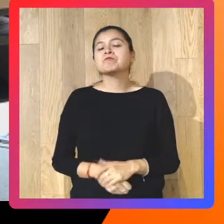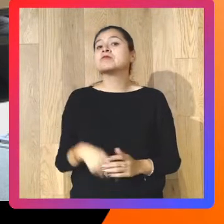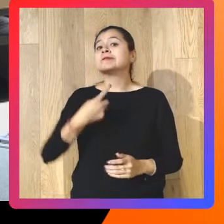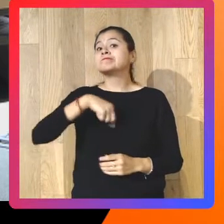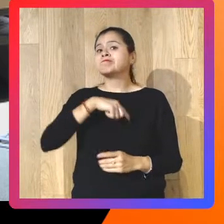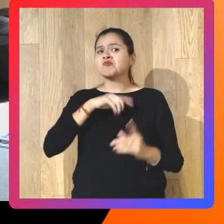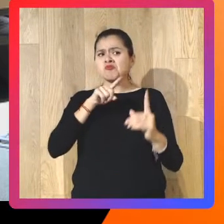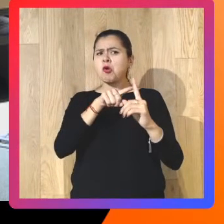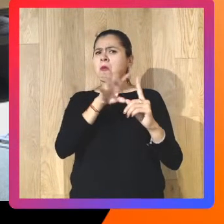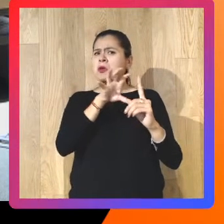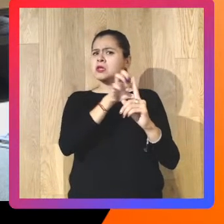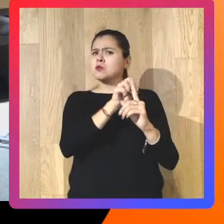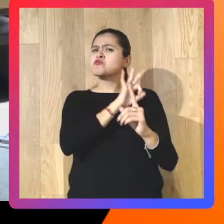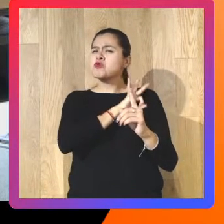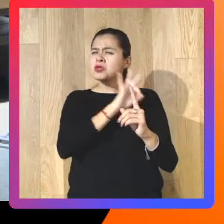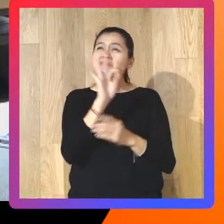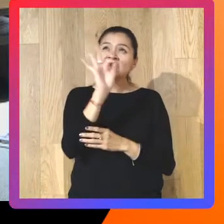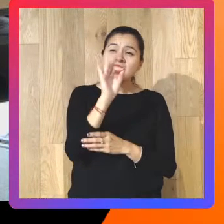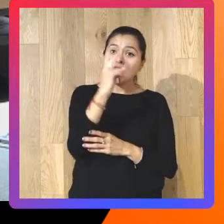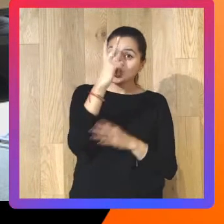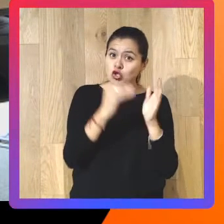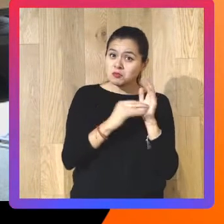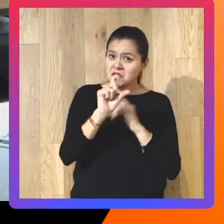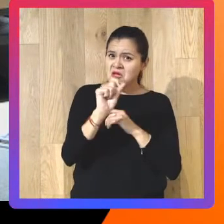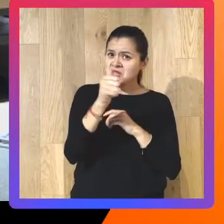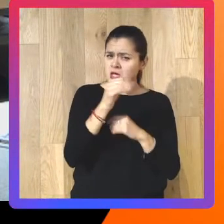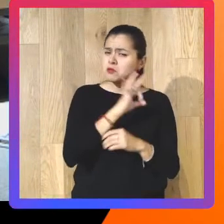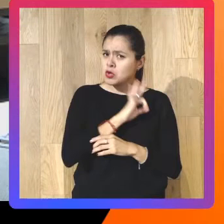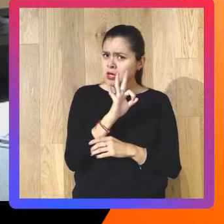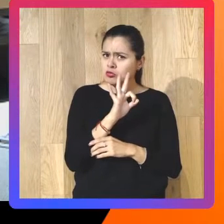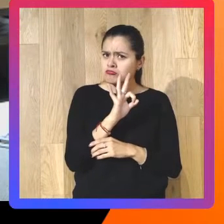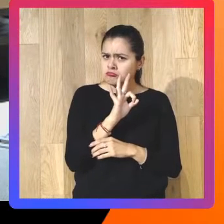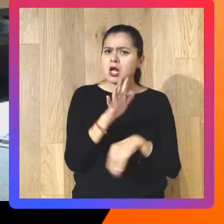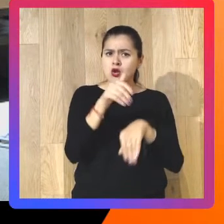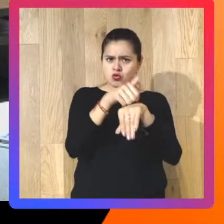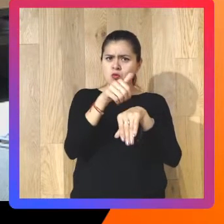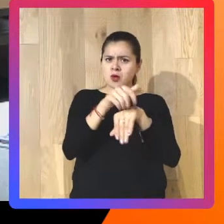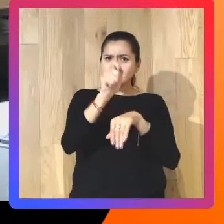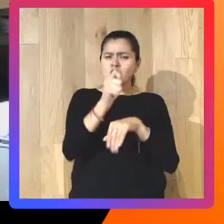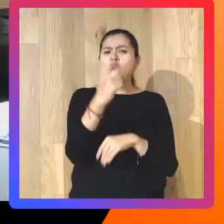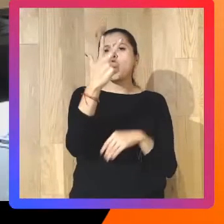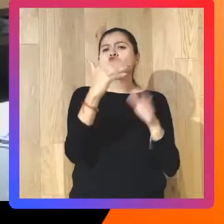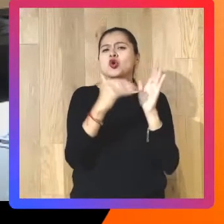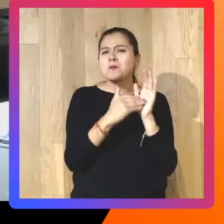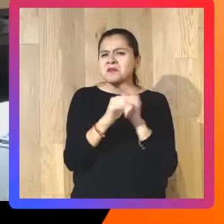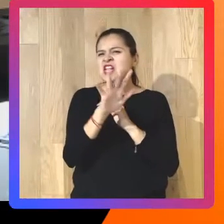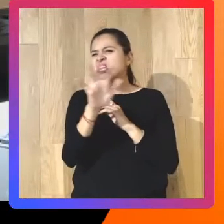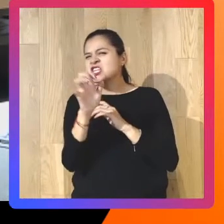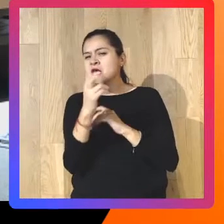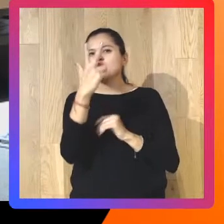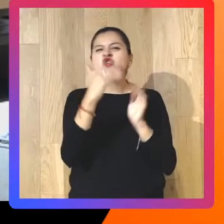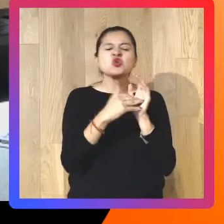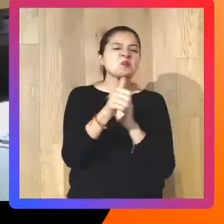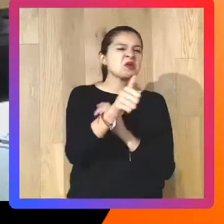se puede cubrir en el 2026 y el monto coincide, 8,550,